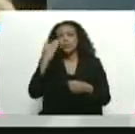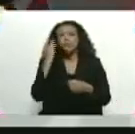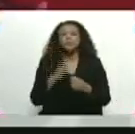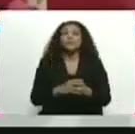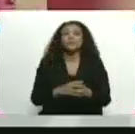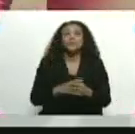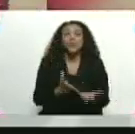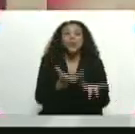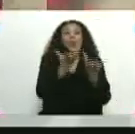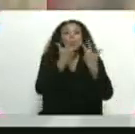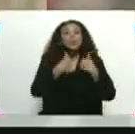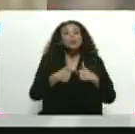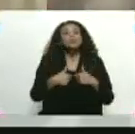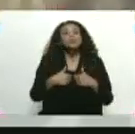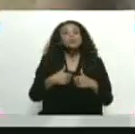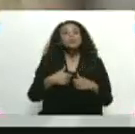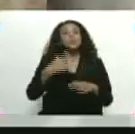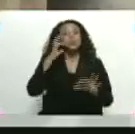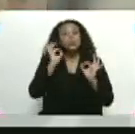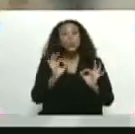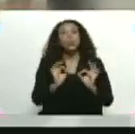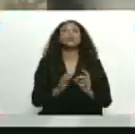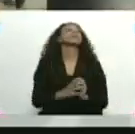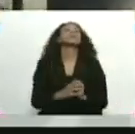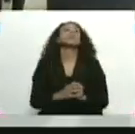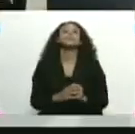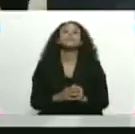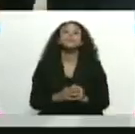él, hasta su partida de esta vida, habló